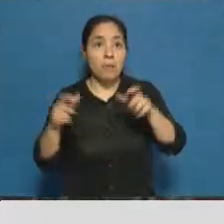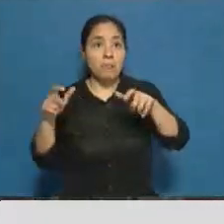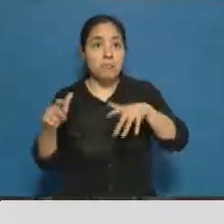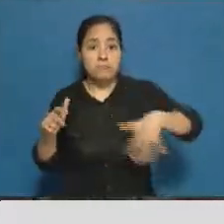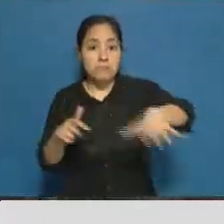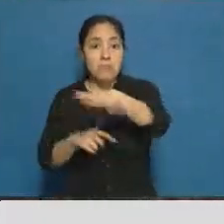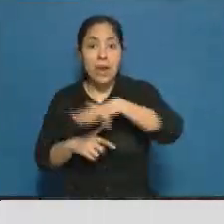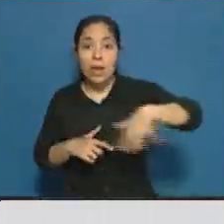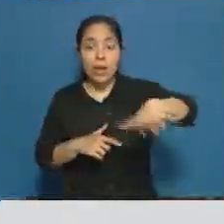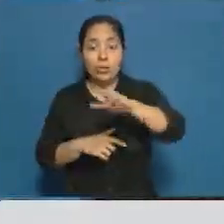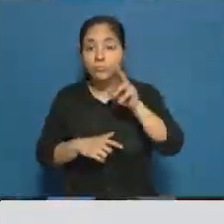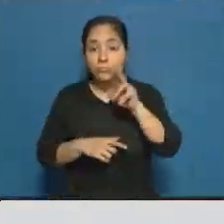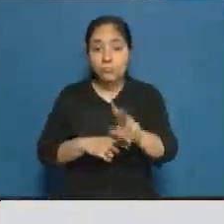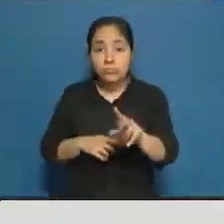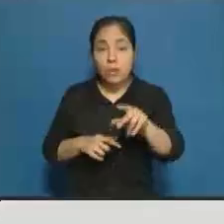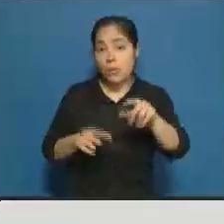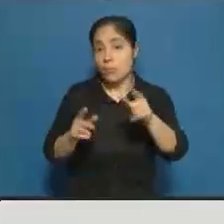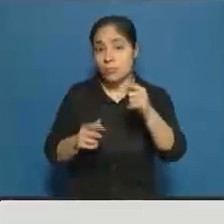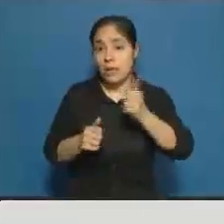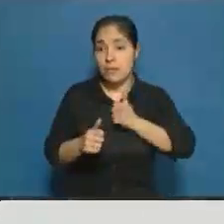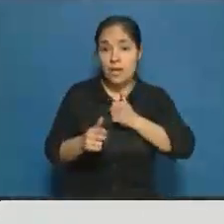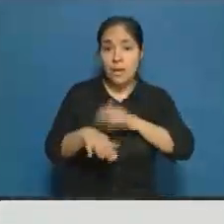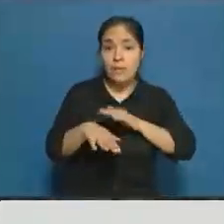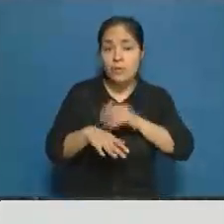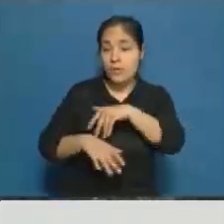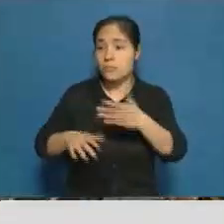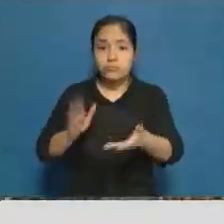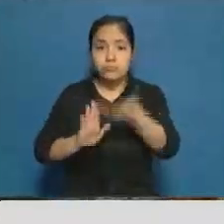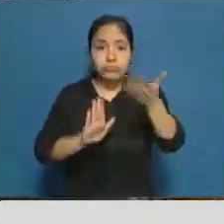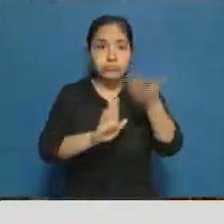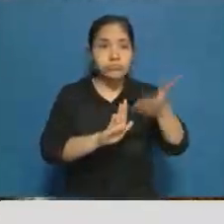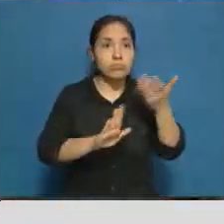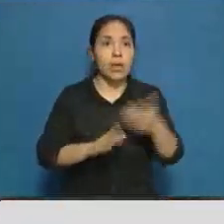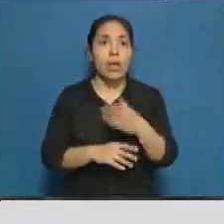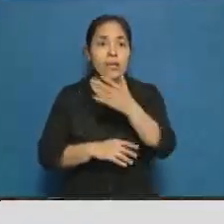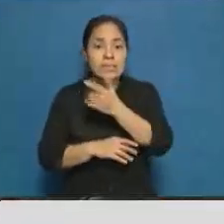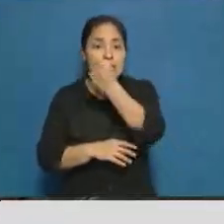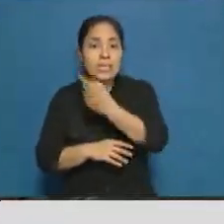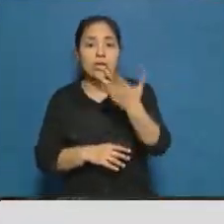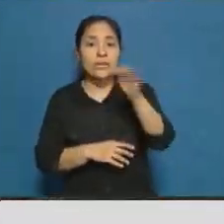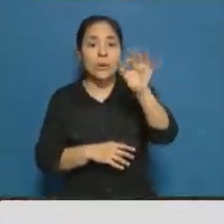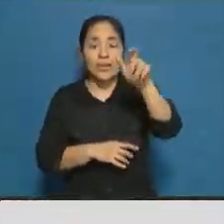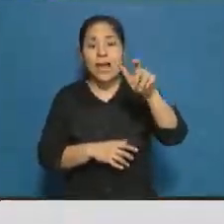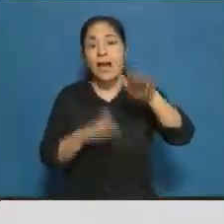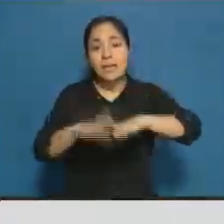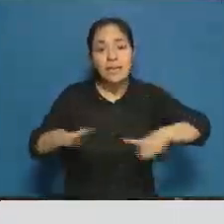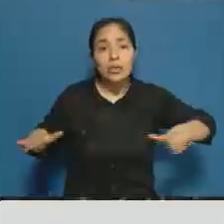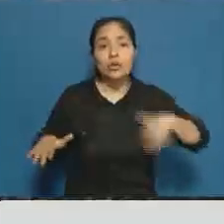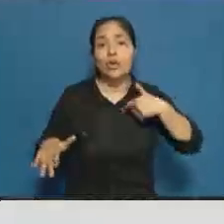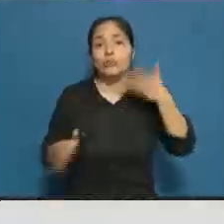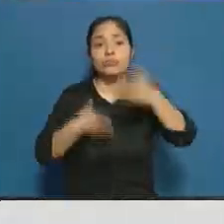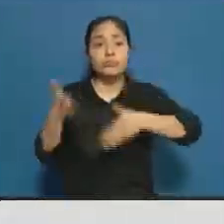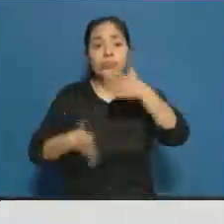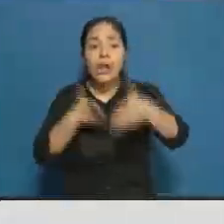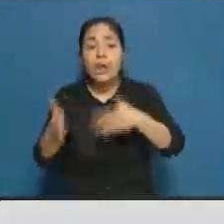siendo desmantelado por los efectivos del regimiento. Al lugar asisten unos 150 niños a realizar deportes, por lo que los